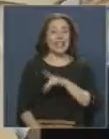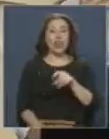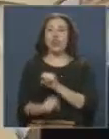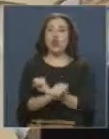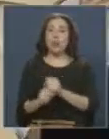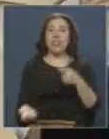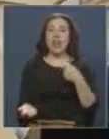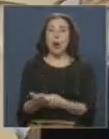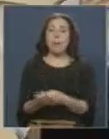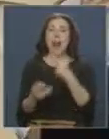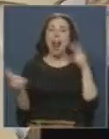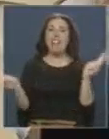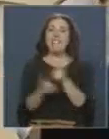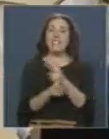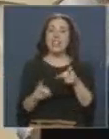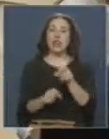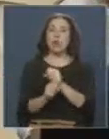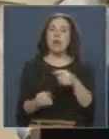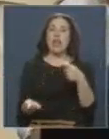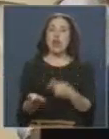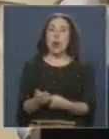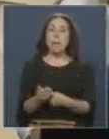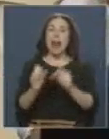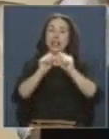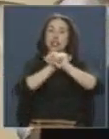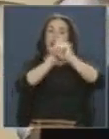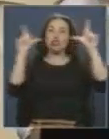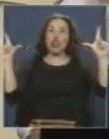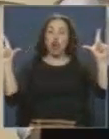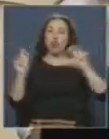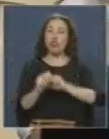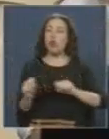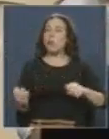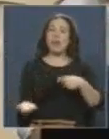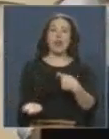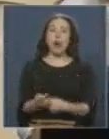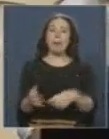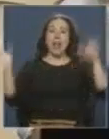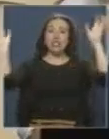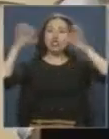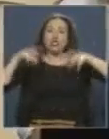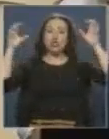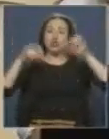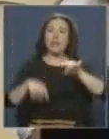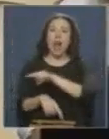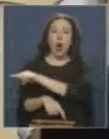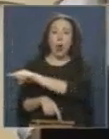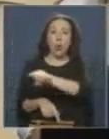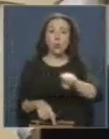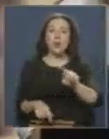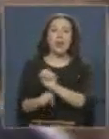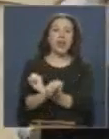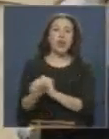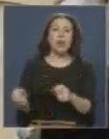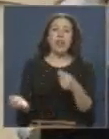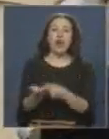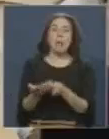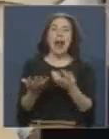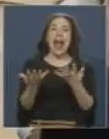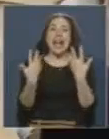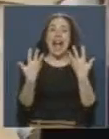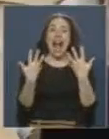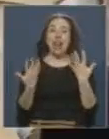no puedes comprar el sol, tú no puedes comprar la lluvia. Ustedes no pueden comprar el calor, ni los dolores,